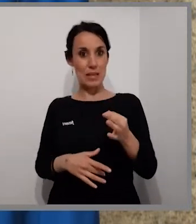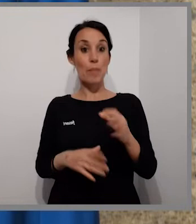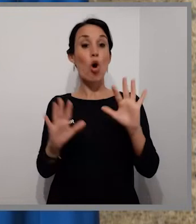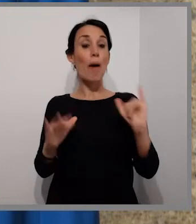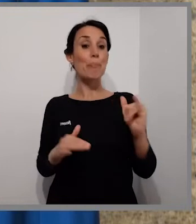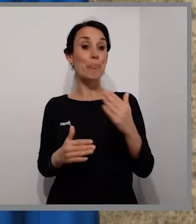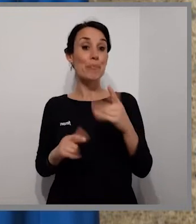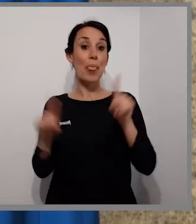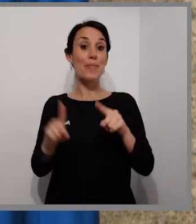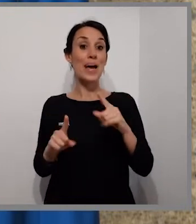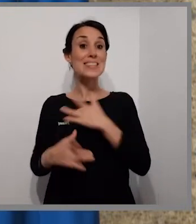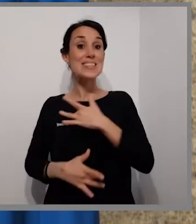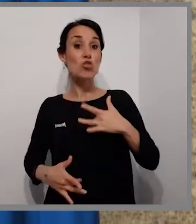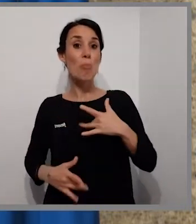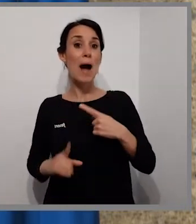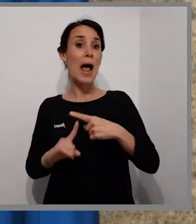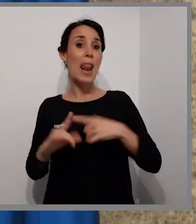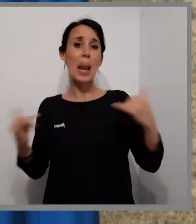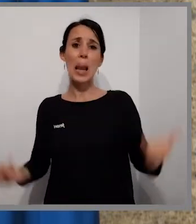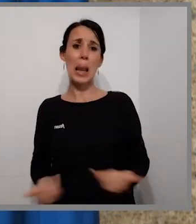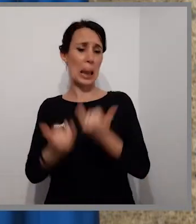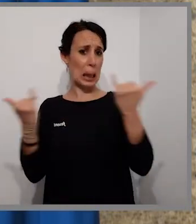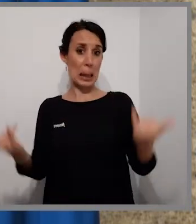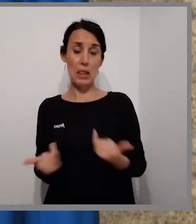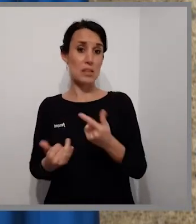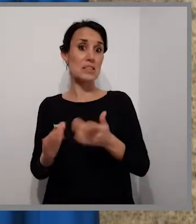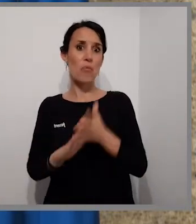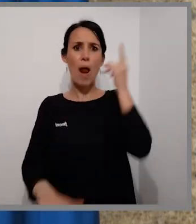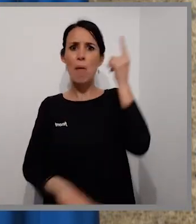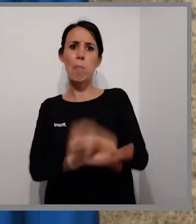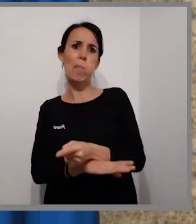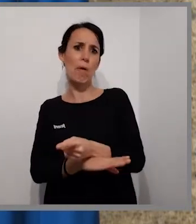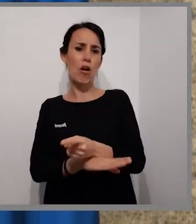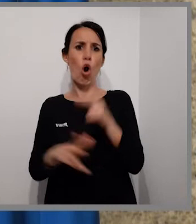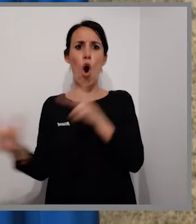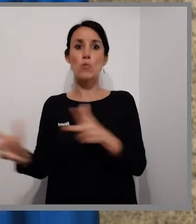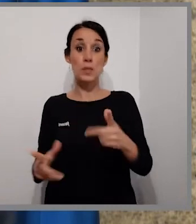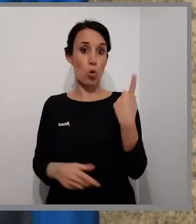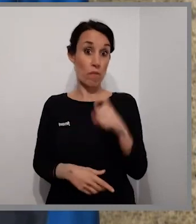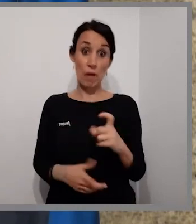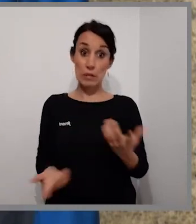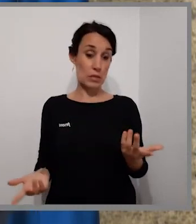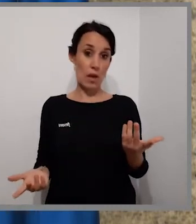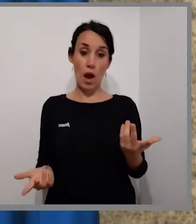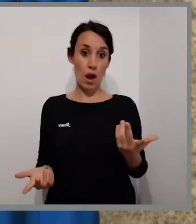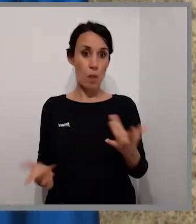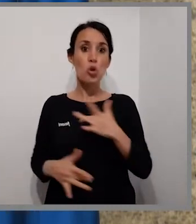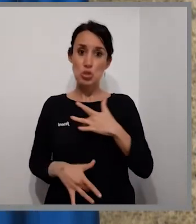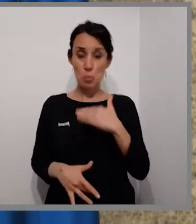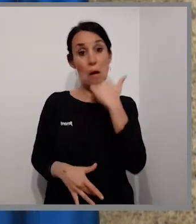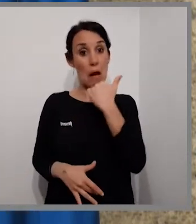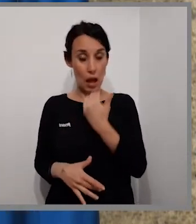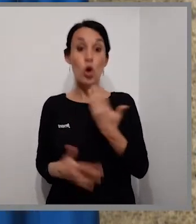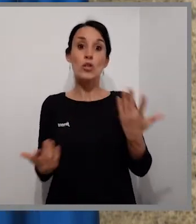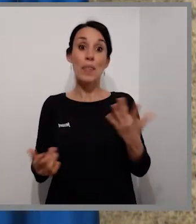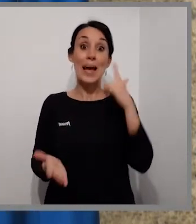síntomas de una levedad que no exigen en ningún caso la hospitalización. Y los